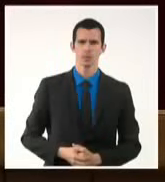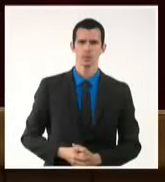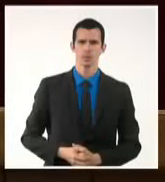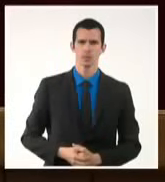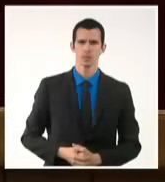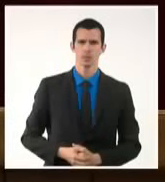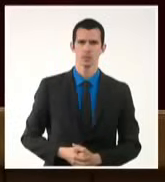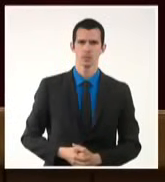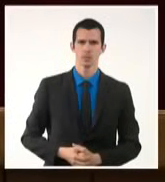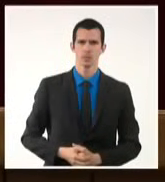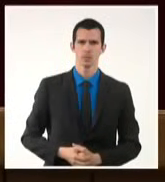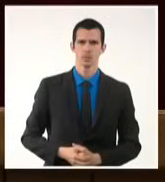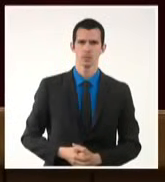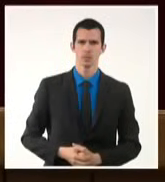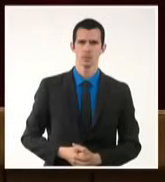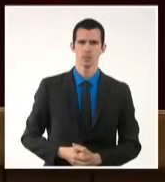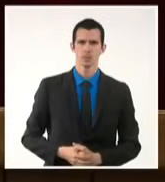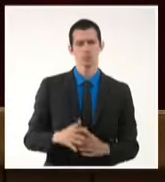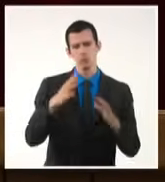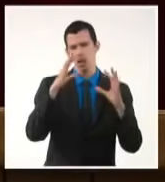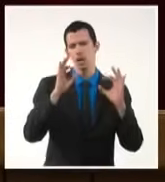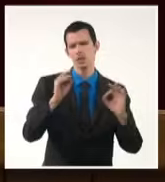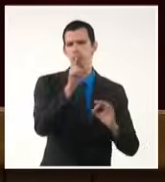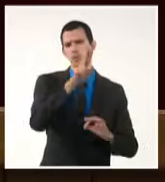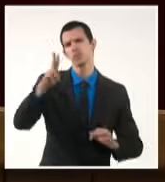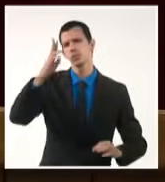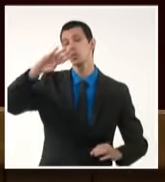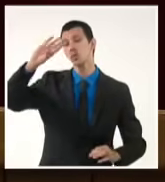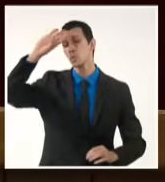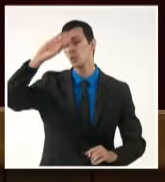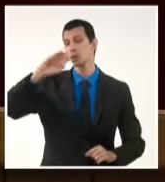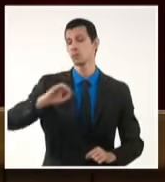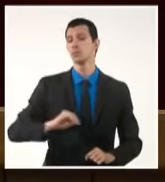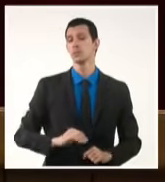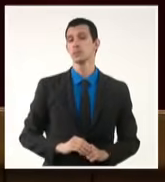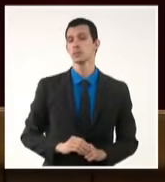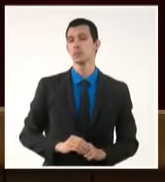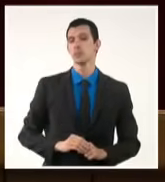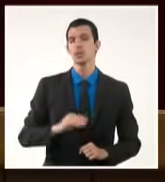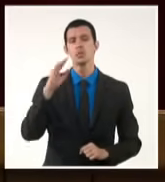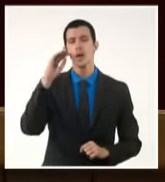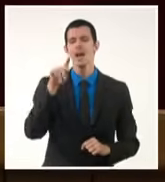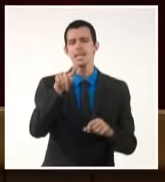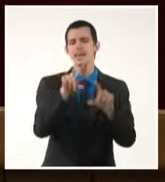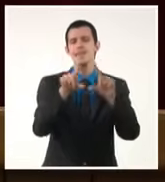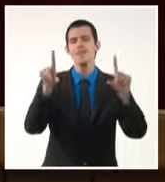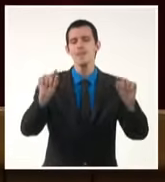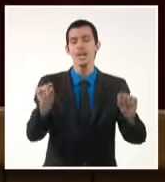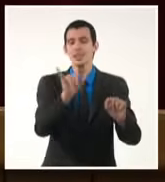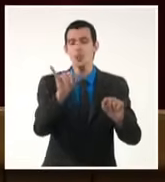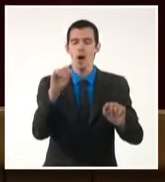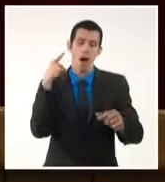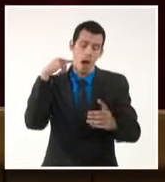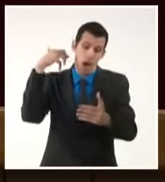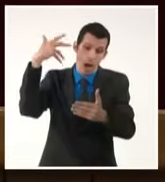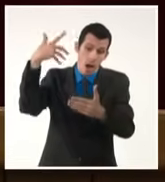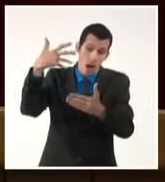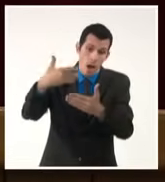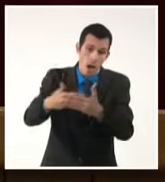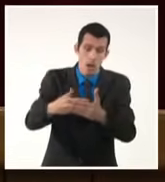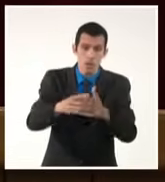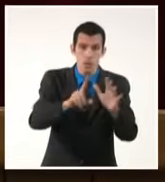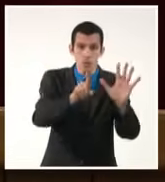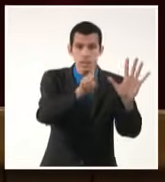Esta es la revolución. Cuando decimos esa frase en la que se resumen 65 años de creación